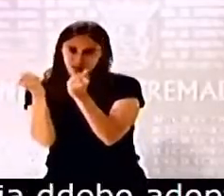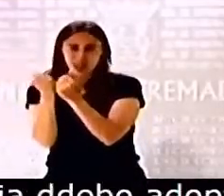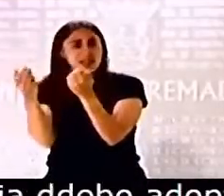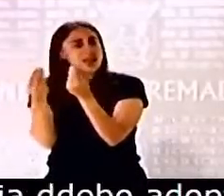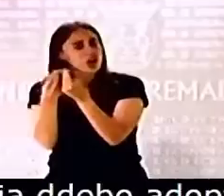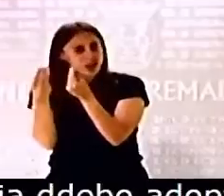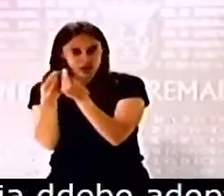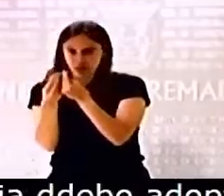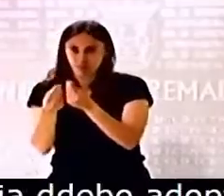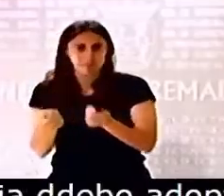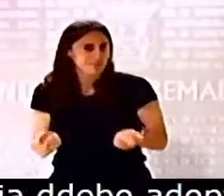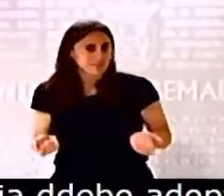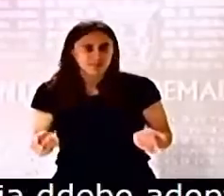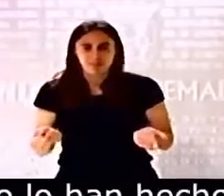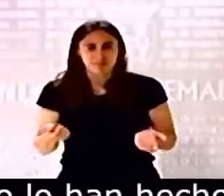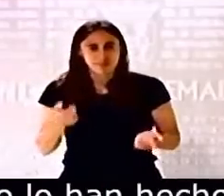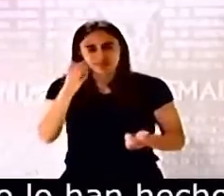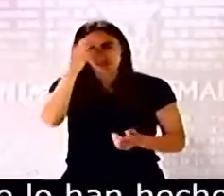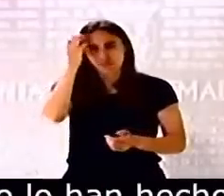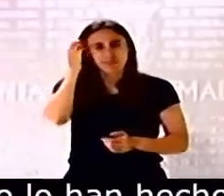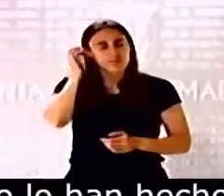Una auténtica aberración.